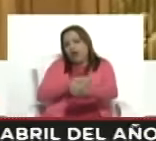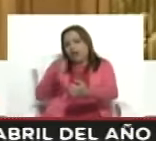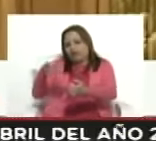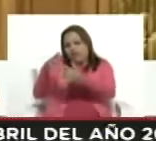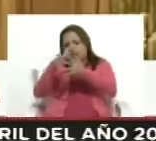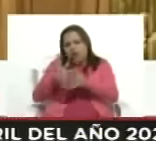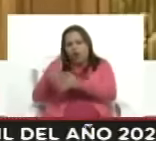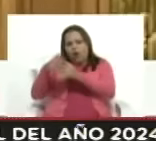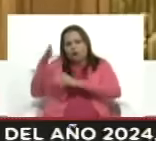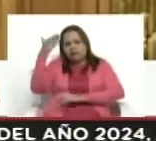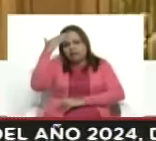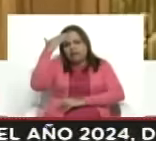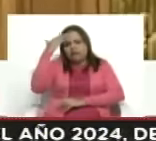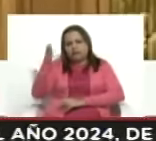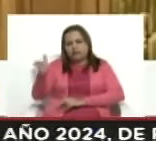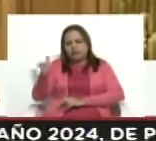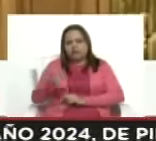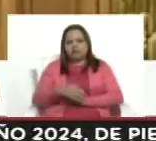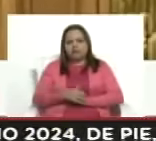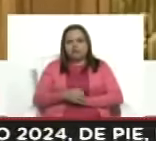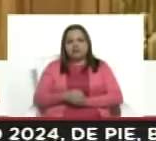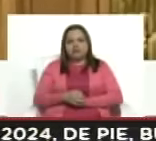Hagamos